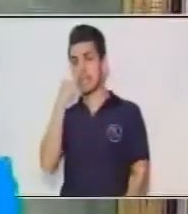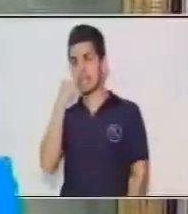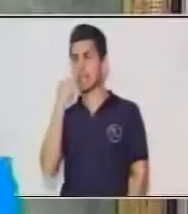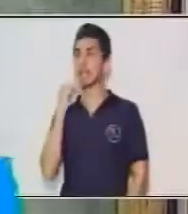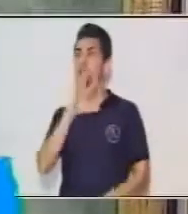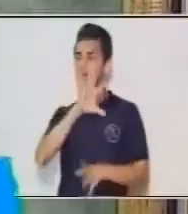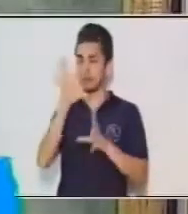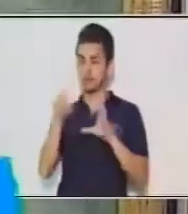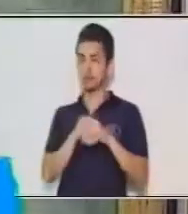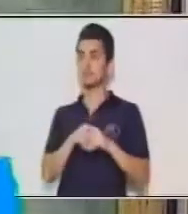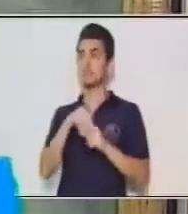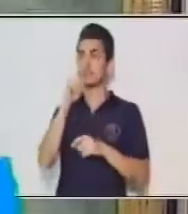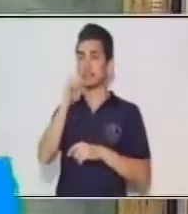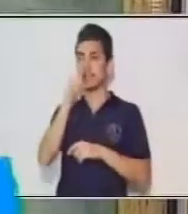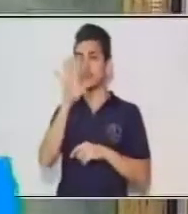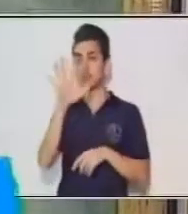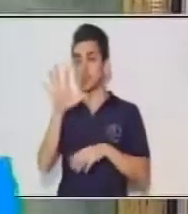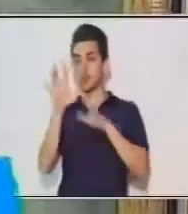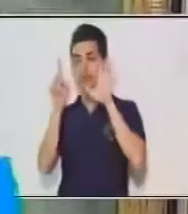hablando del número